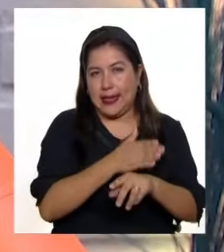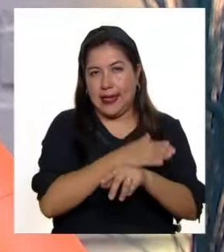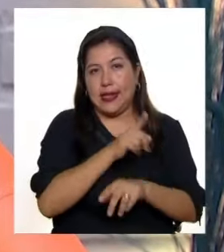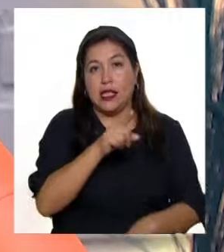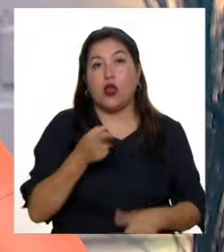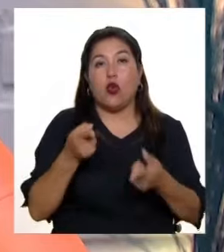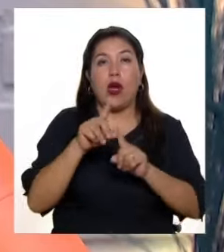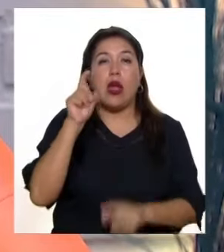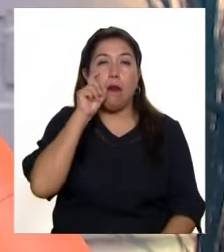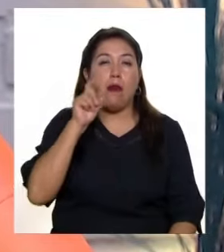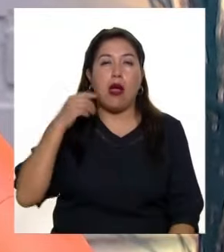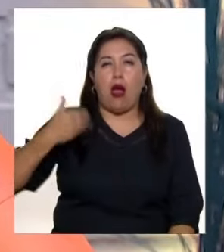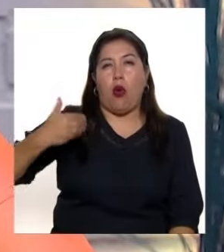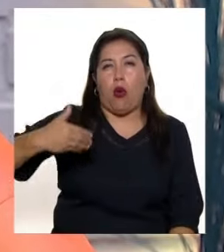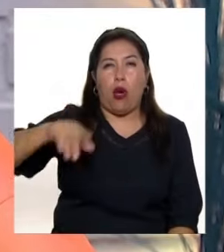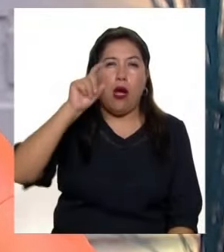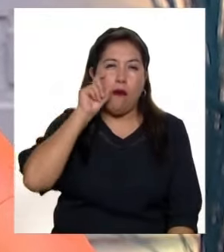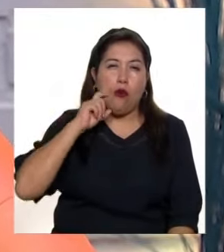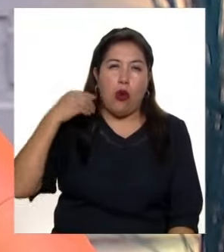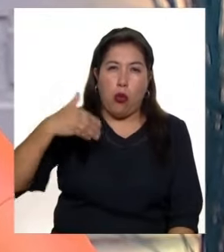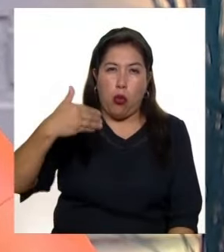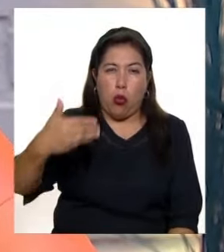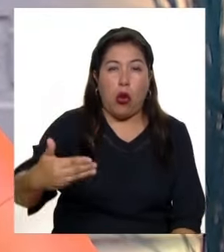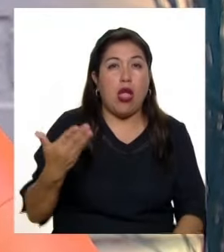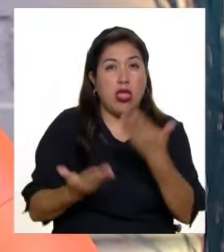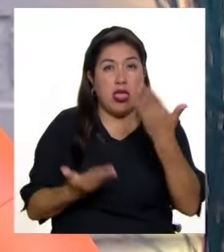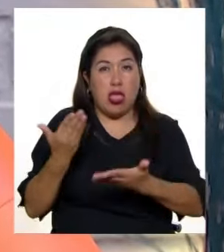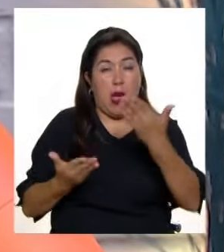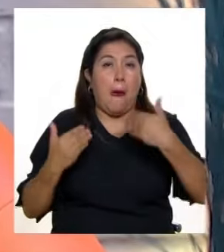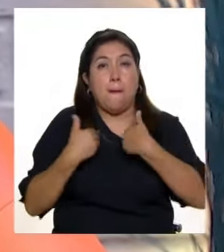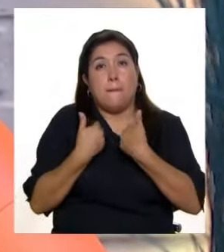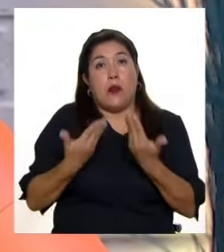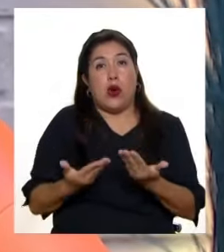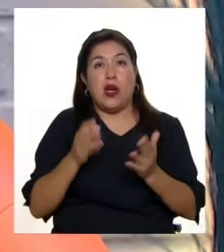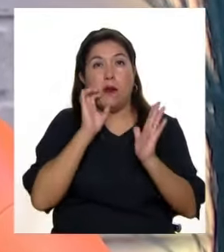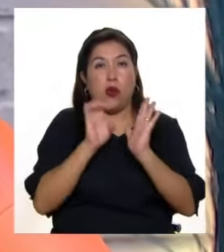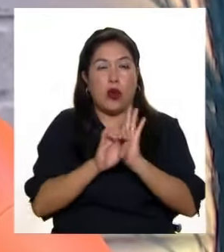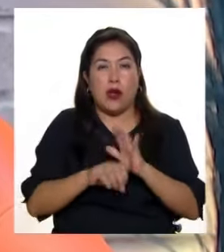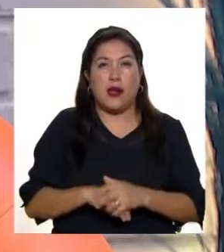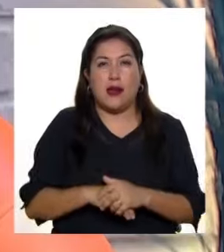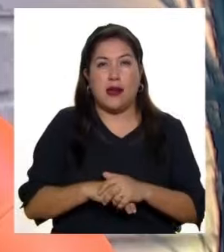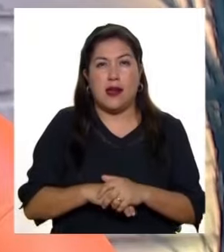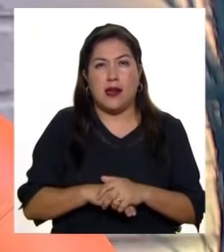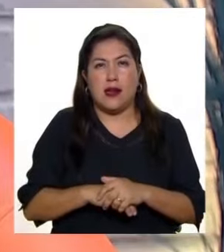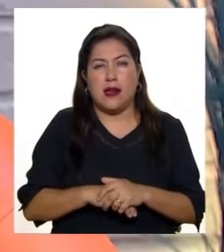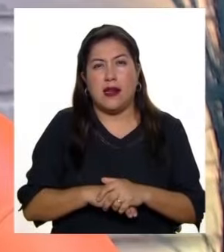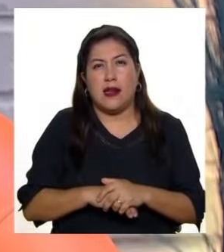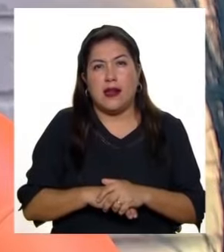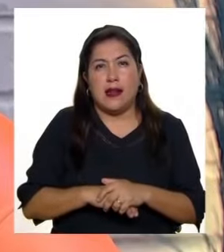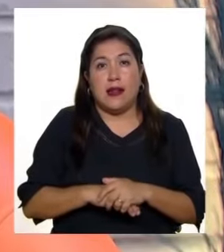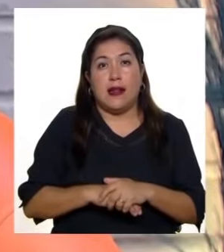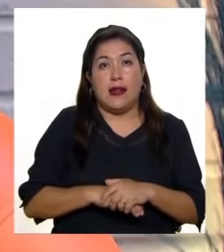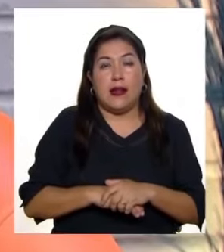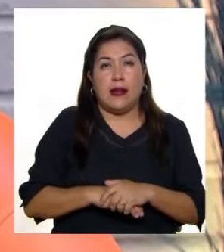frecuencia en las relaciones sexuales podría ser un factor que empeore esto. ¿Esto se